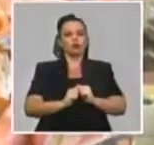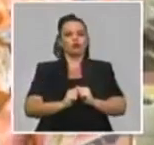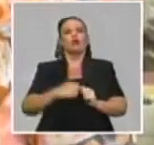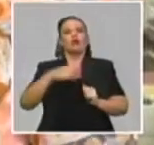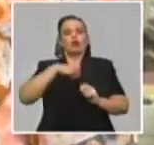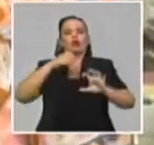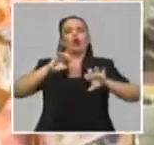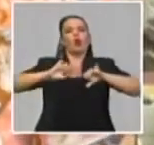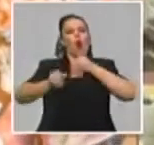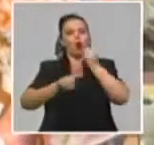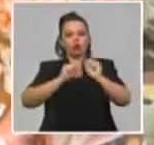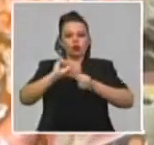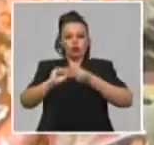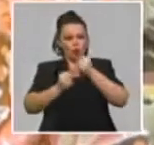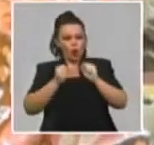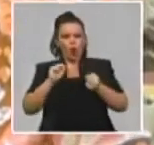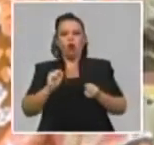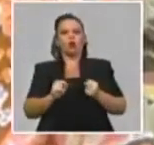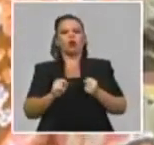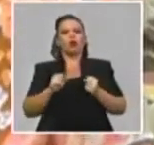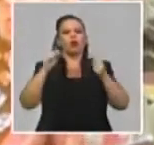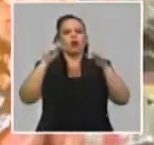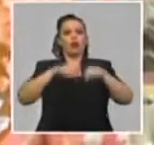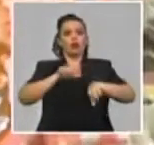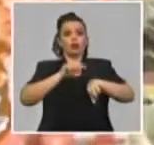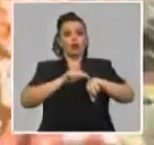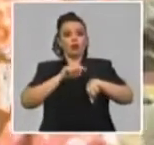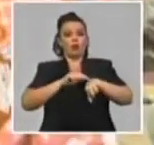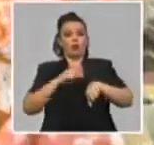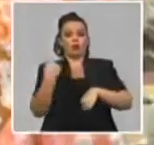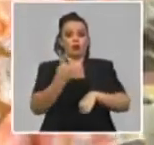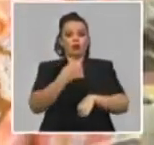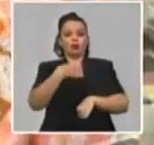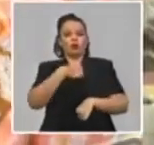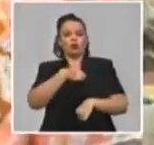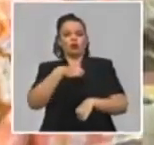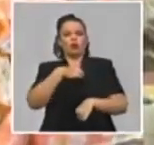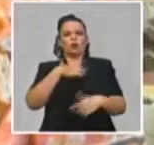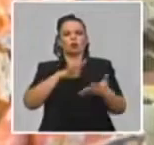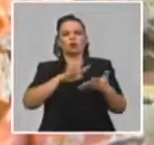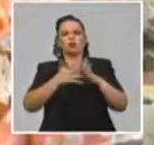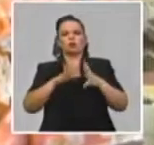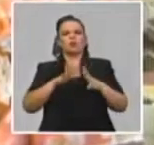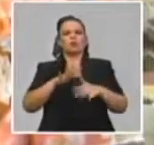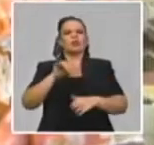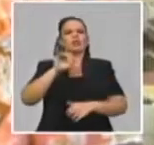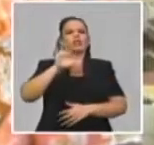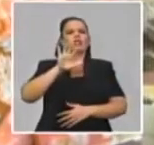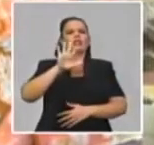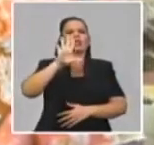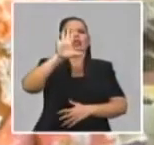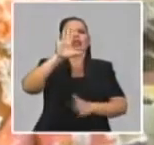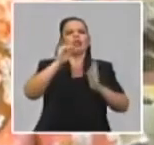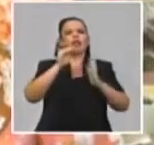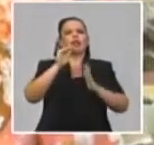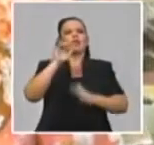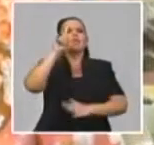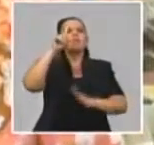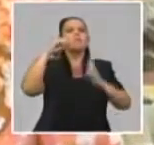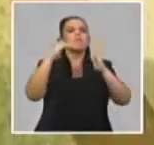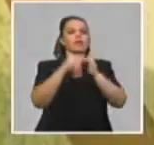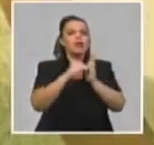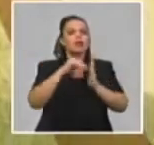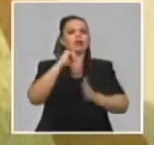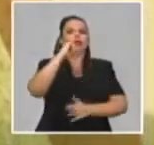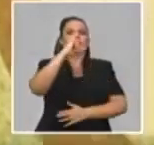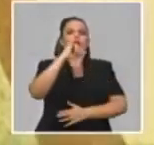rigurosidad. Nosotros en estos momentos están ocupadas de esas más del 5.200 capacidades,